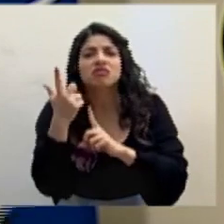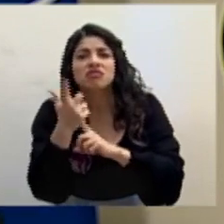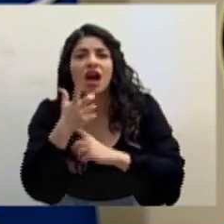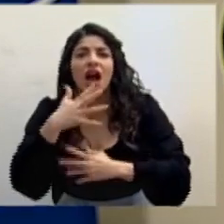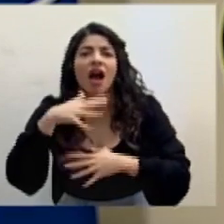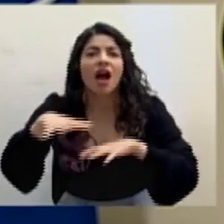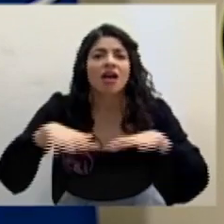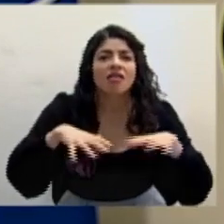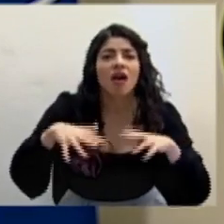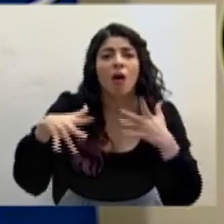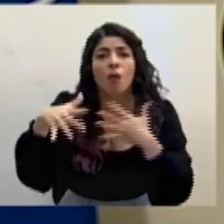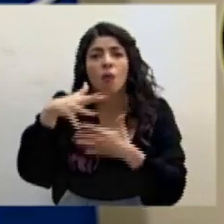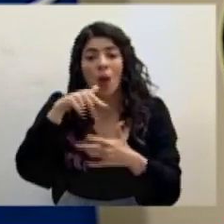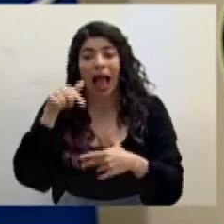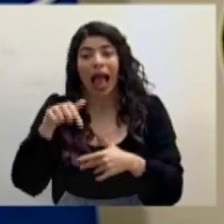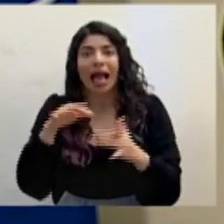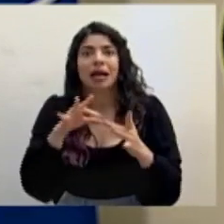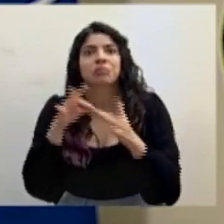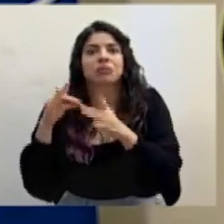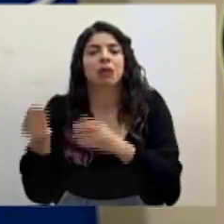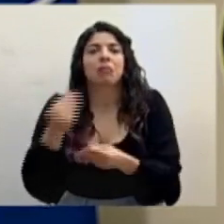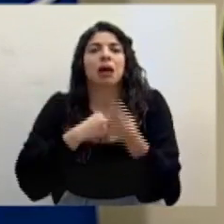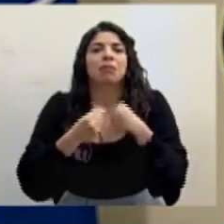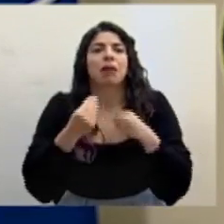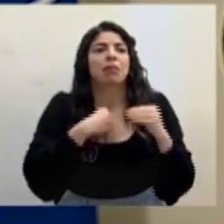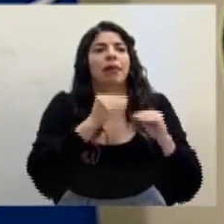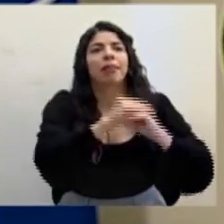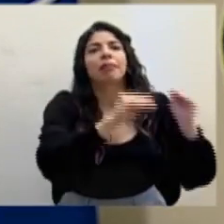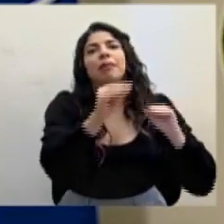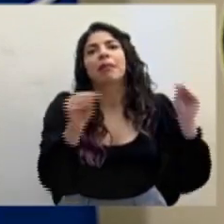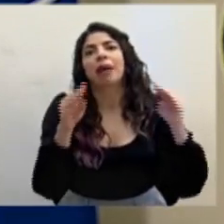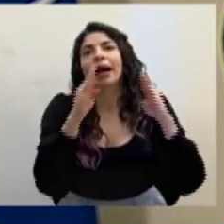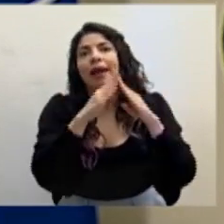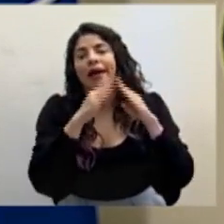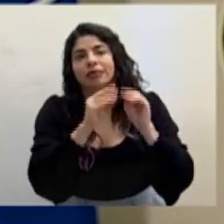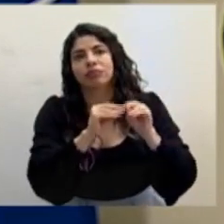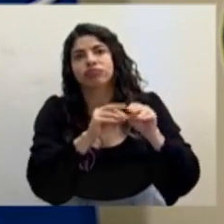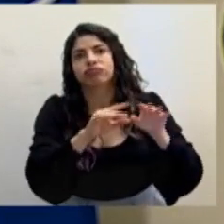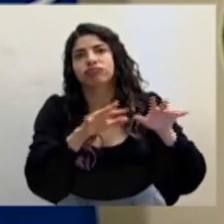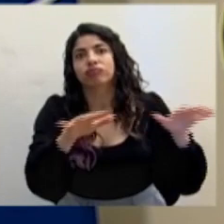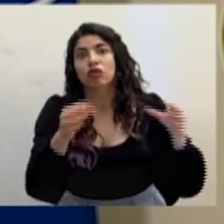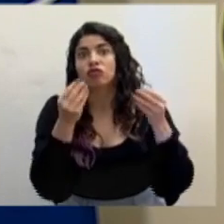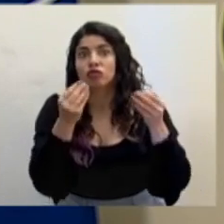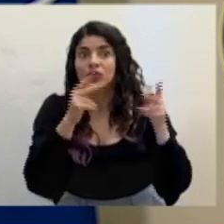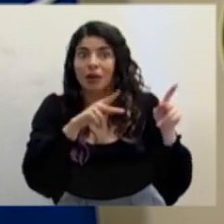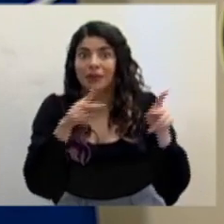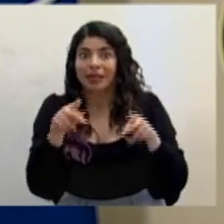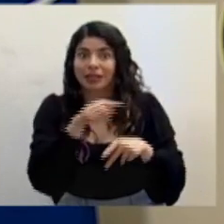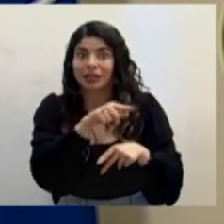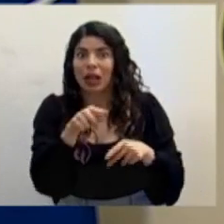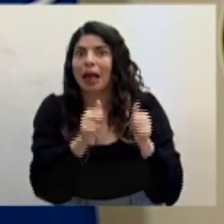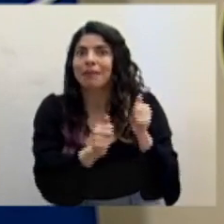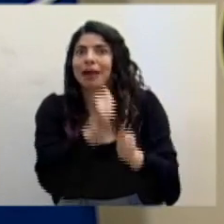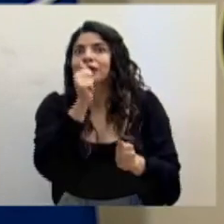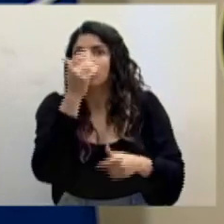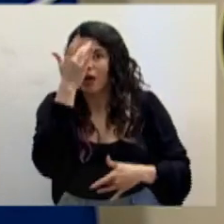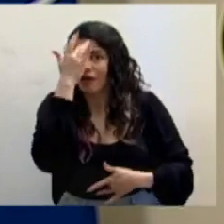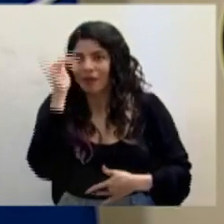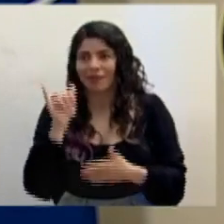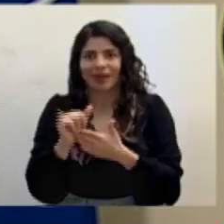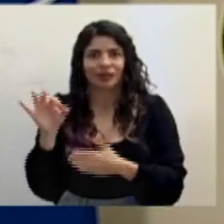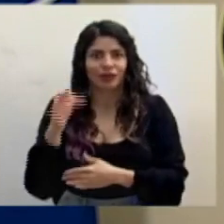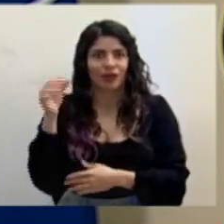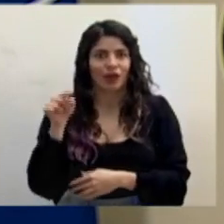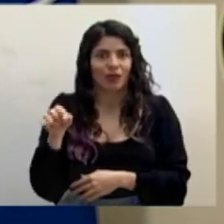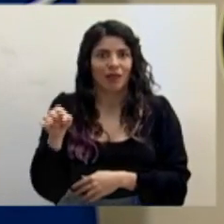y llevan el virus a sus casas, y ahí también un porcentaje muy importante de la población es donde se contagia. En